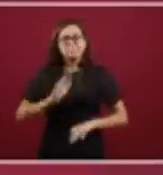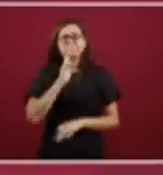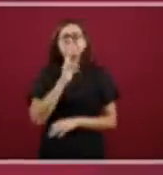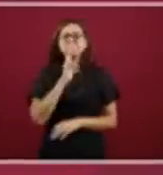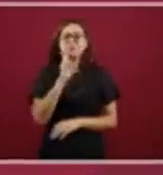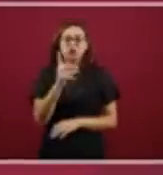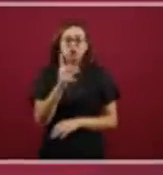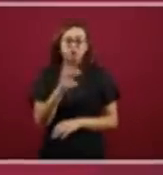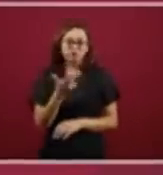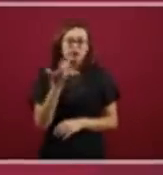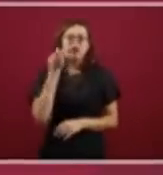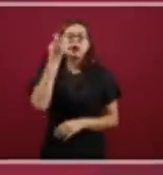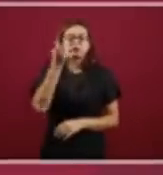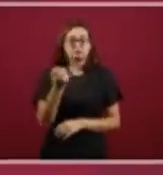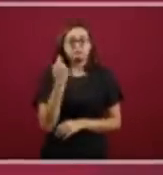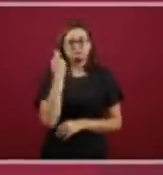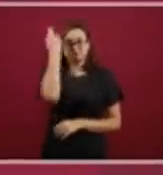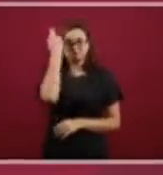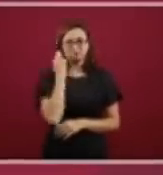apoyo,